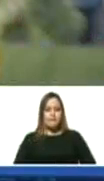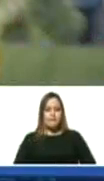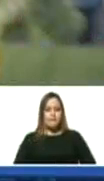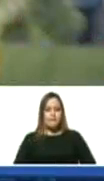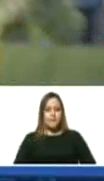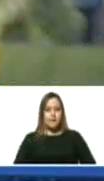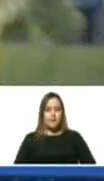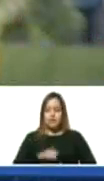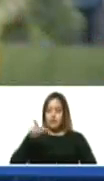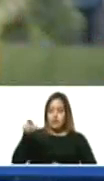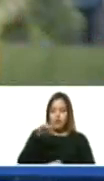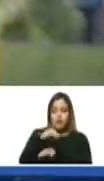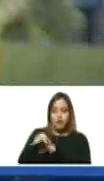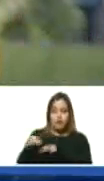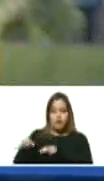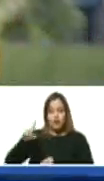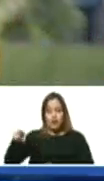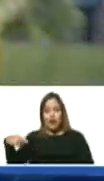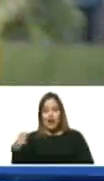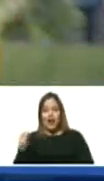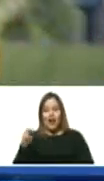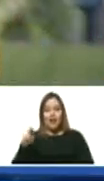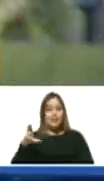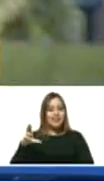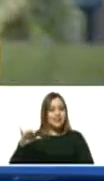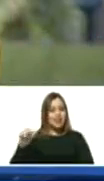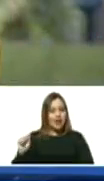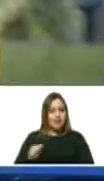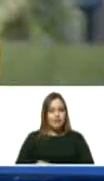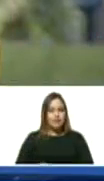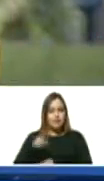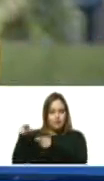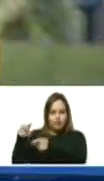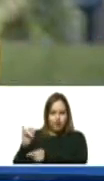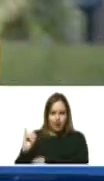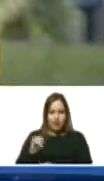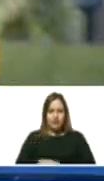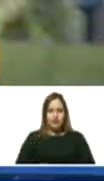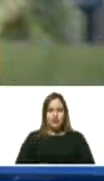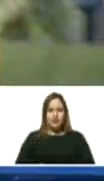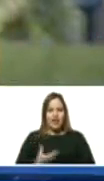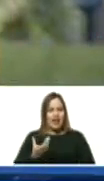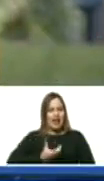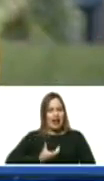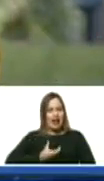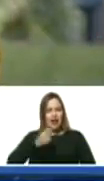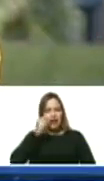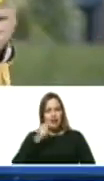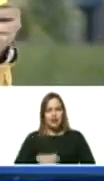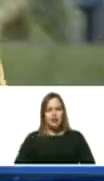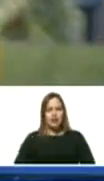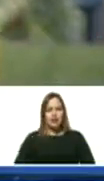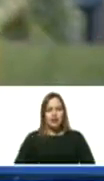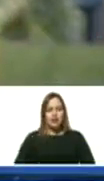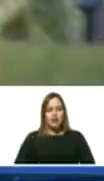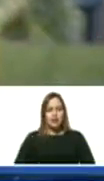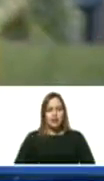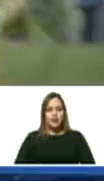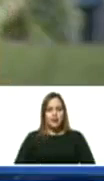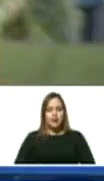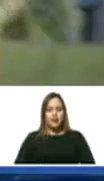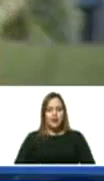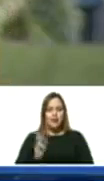Allá en el municipio García, allá está el alcalde gloria deportiva de